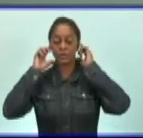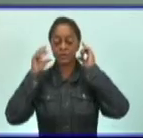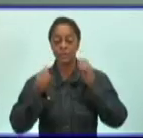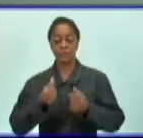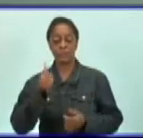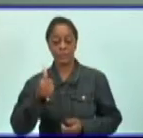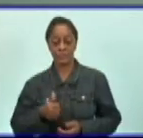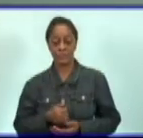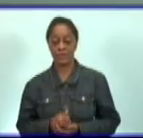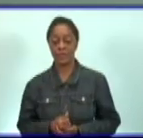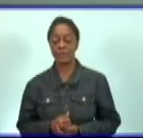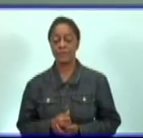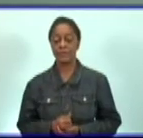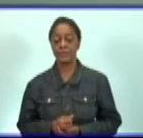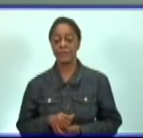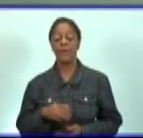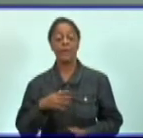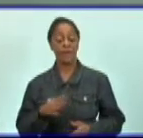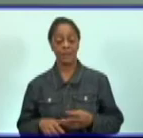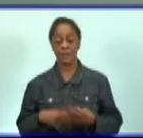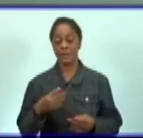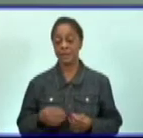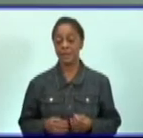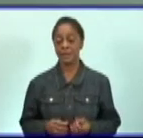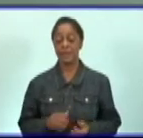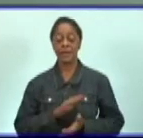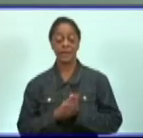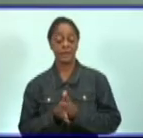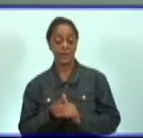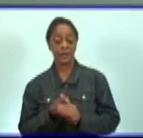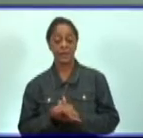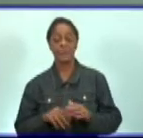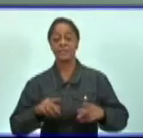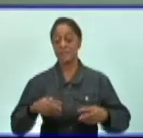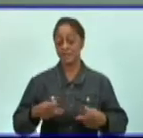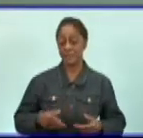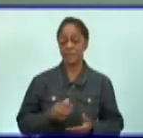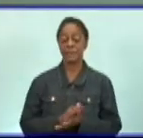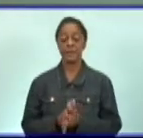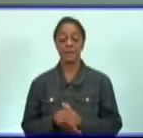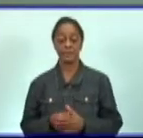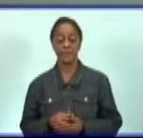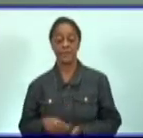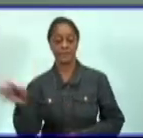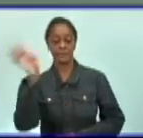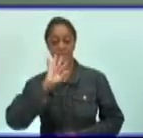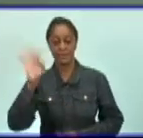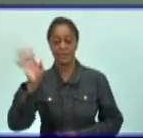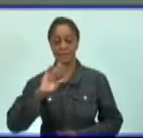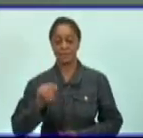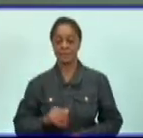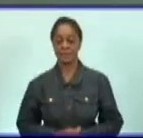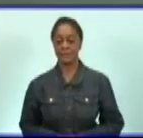nasobuco, mantener la higiene y lavarse con frecuencia las manos. Chao.